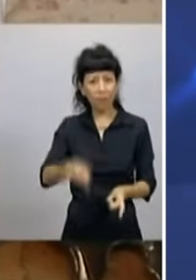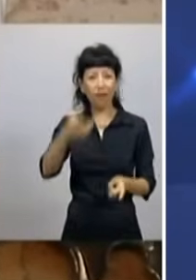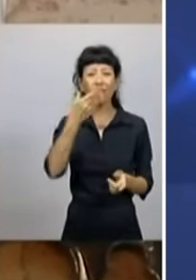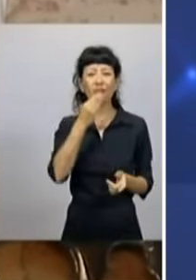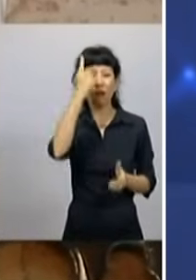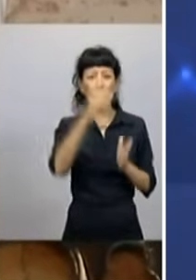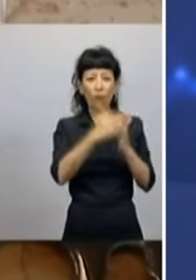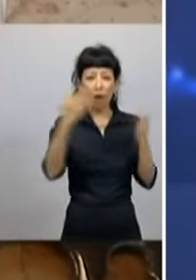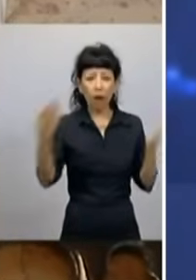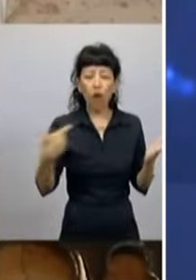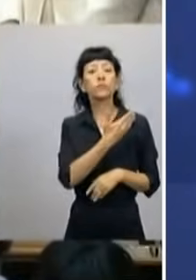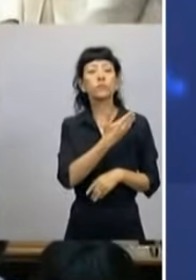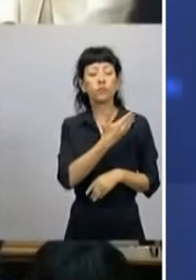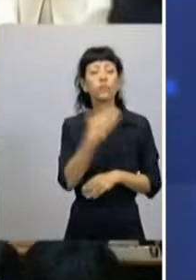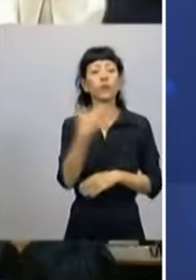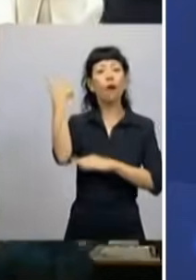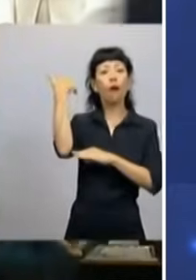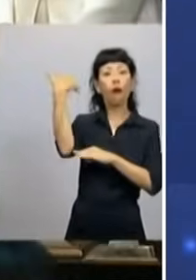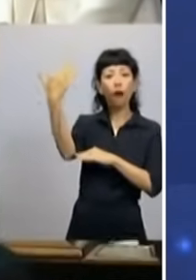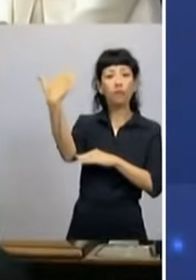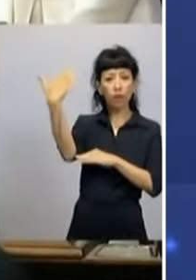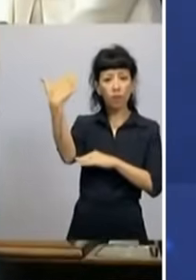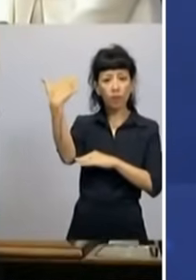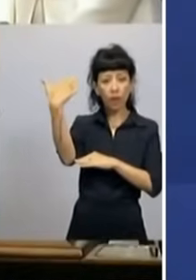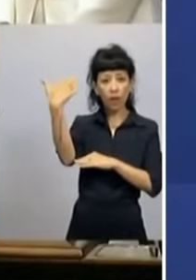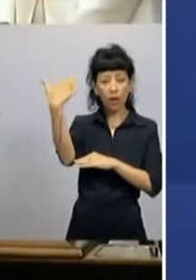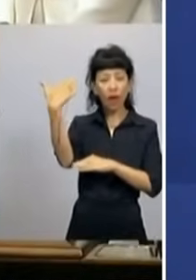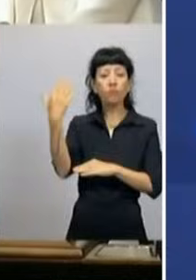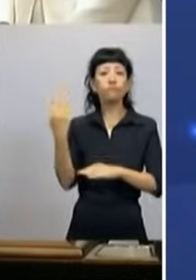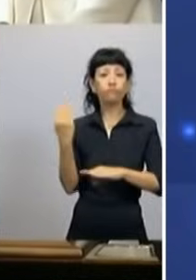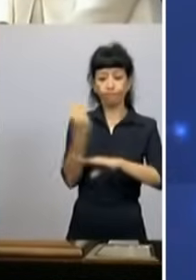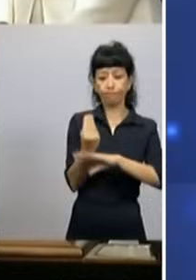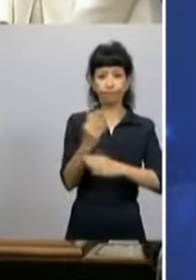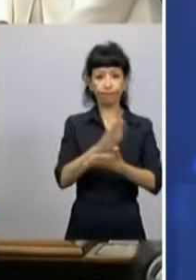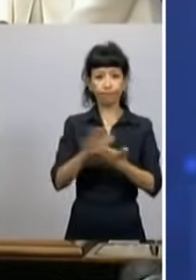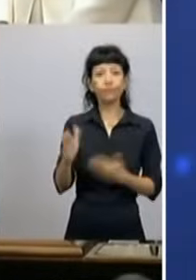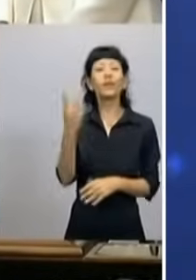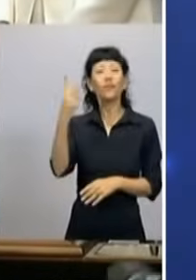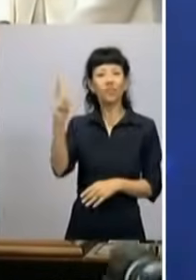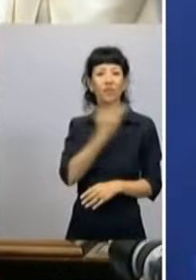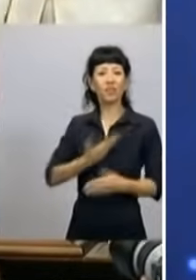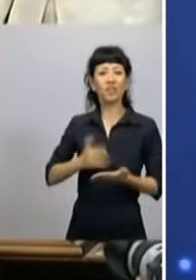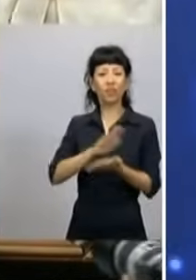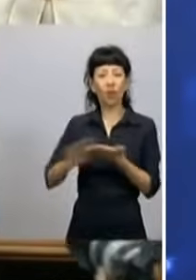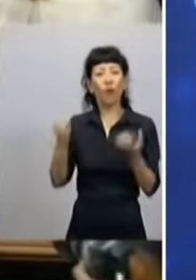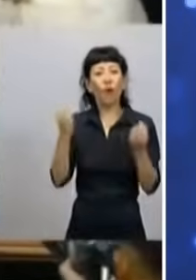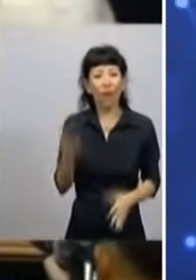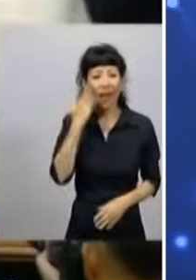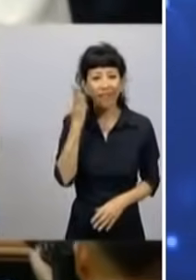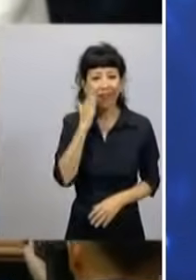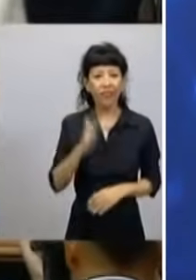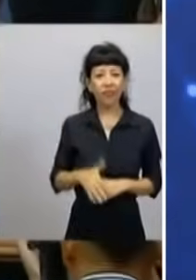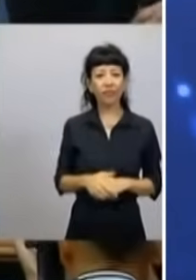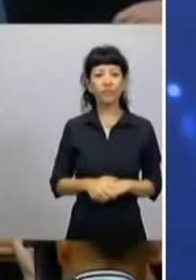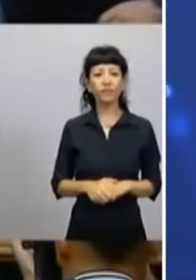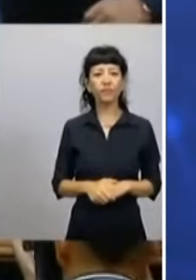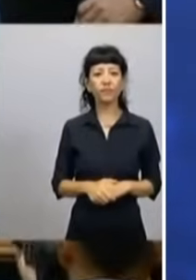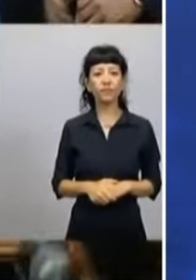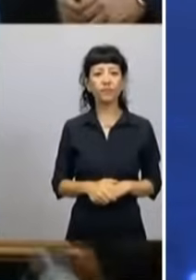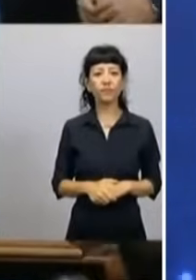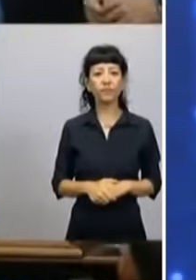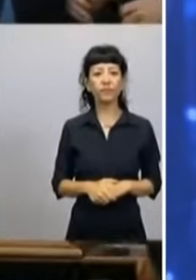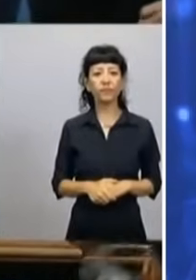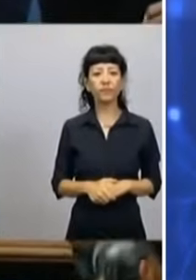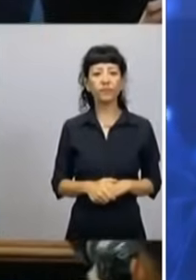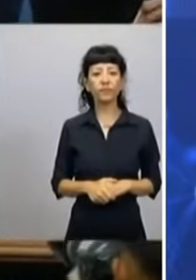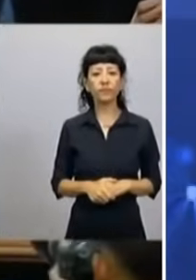de Milei, la persona más cercana a él. Probablemente se mude incluso con él a Olivos, que es la quinta presidencial donde viven los mandatarios argentinos.